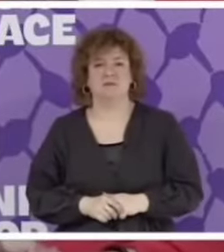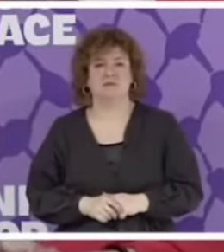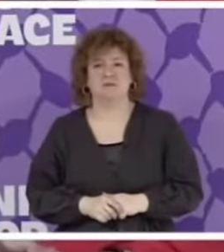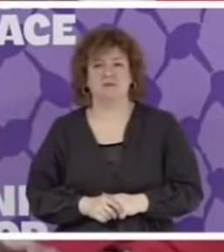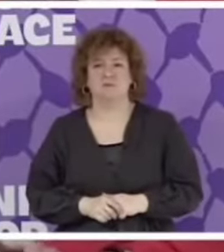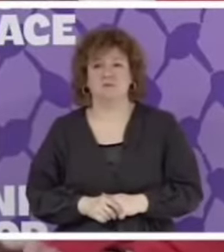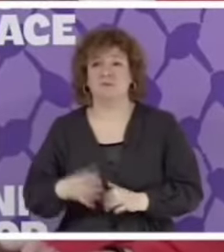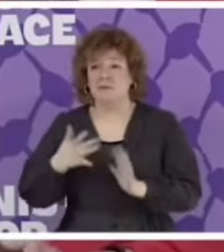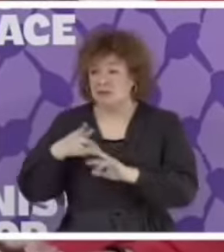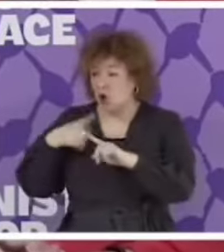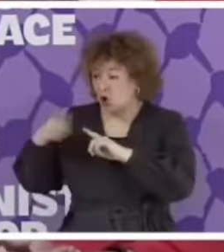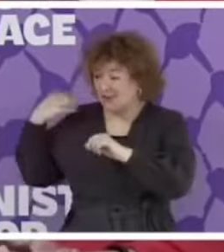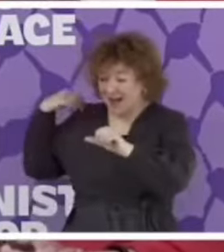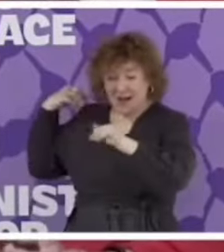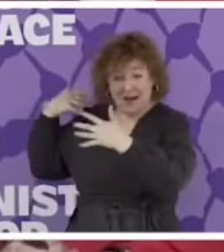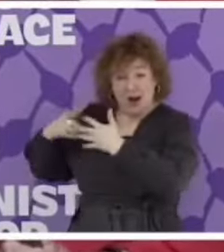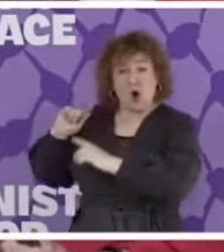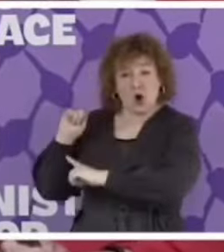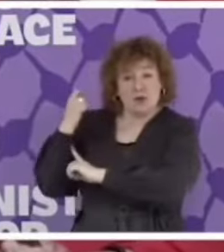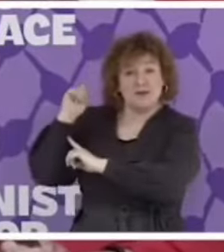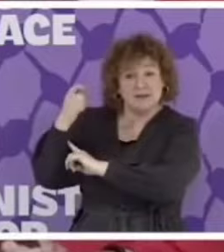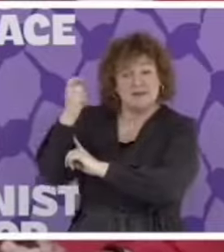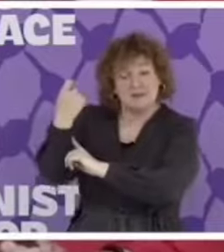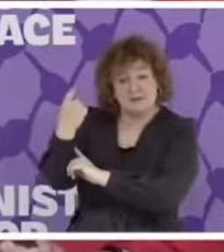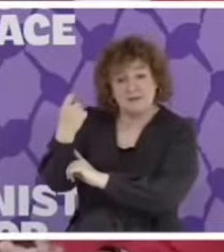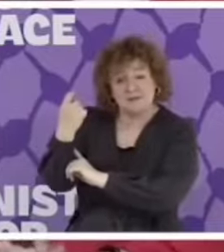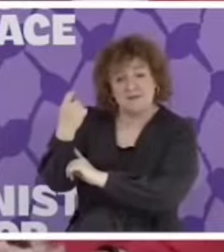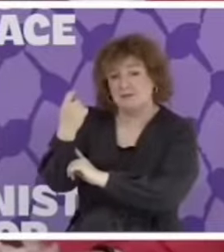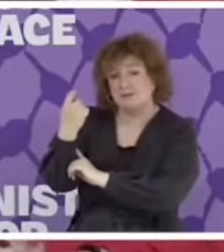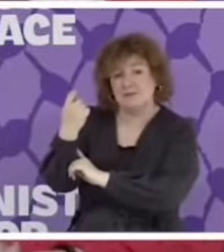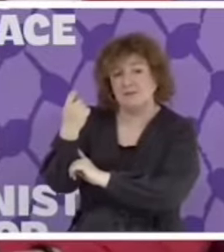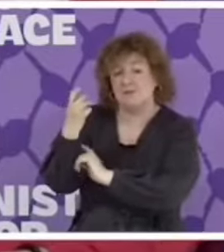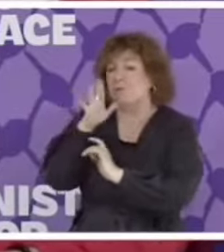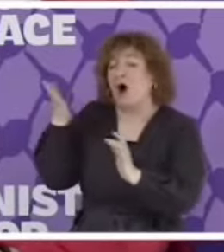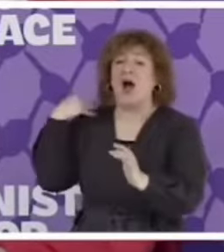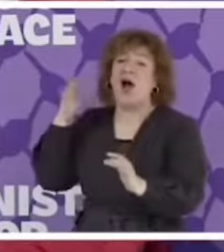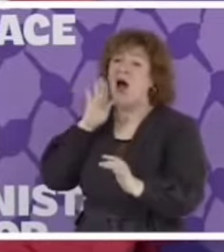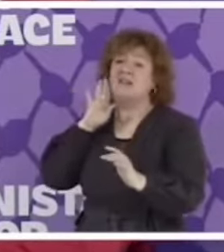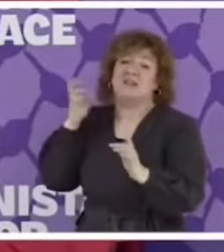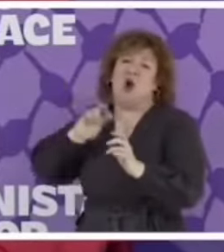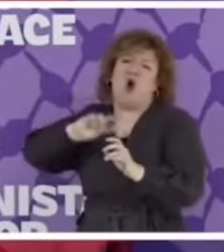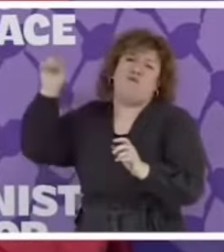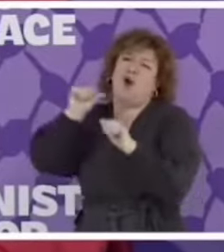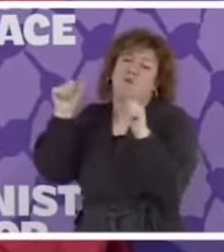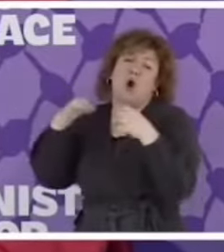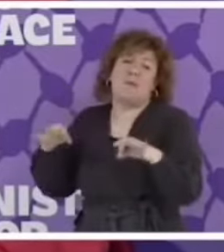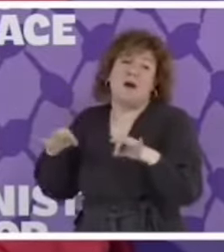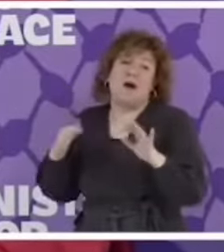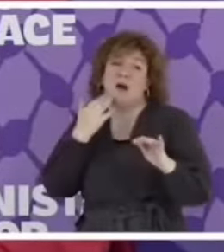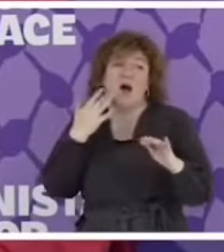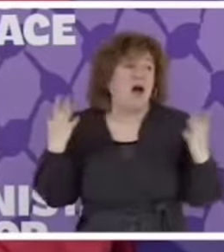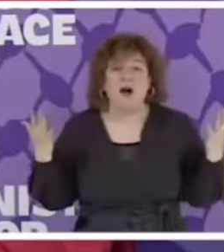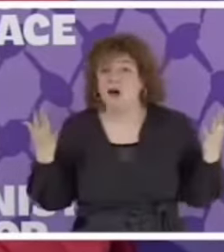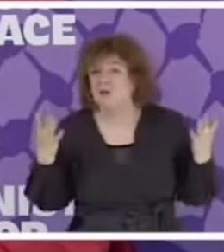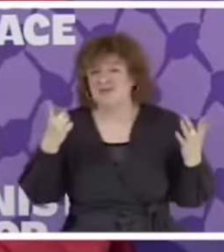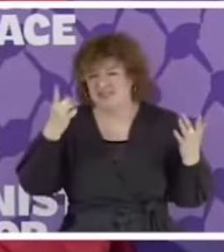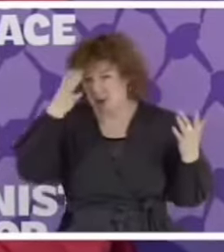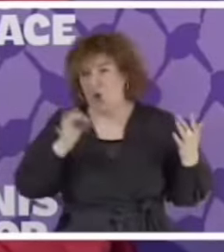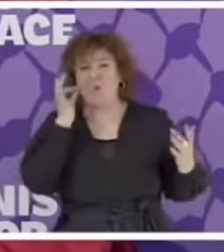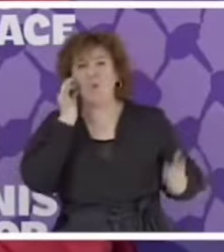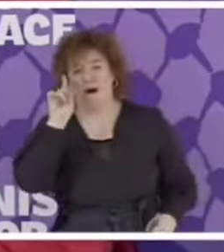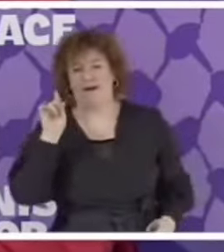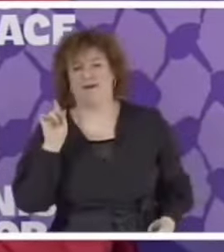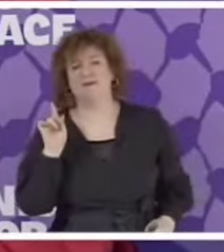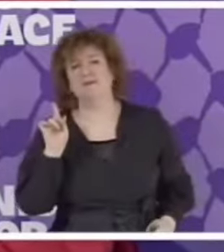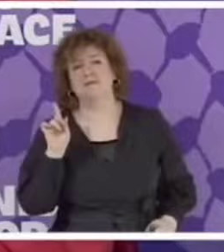Si fue posible conseguirlo, es porque cuando lo normal era otra cosa, alguien, seguramente una mujer,